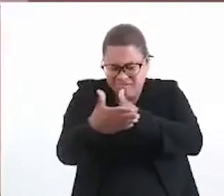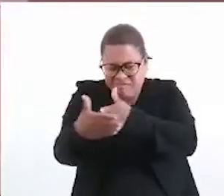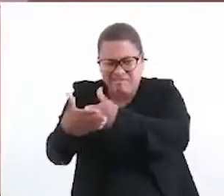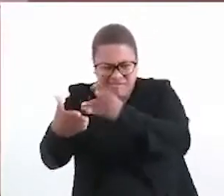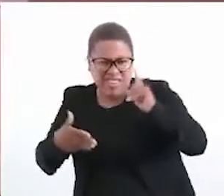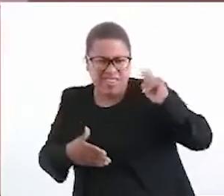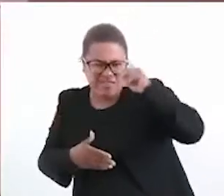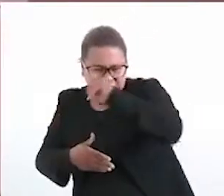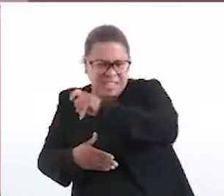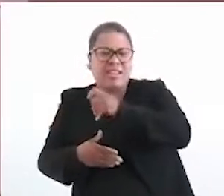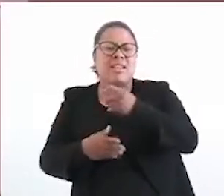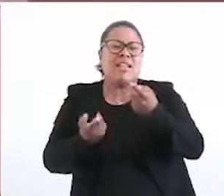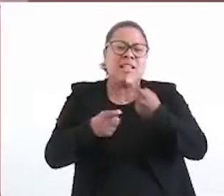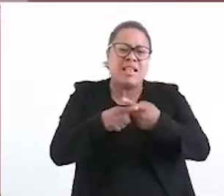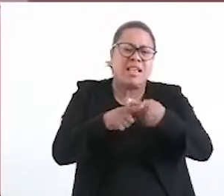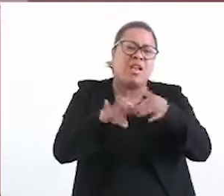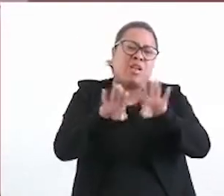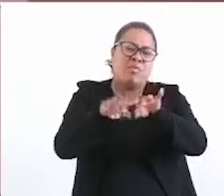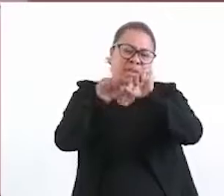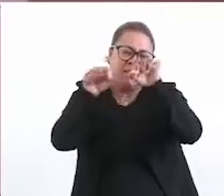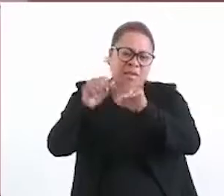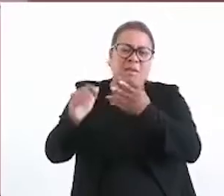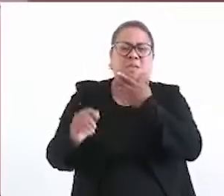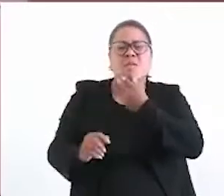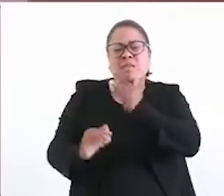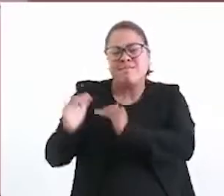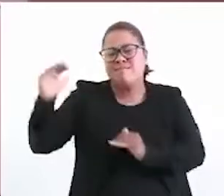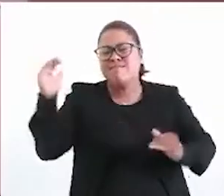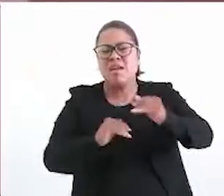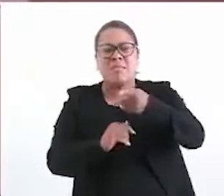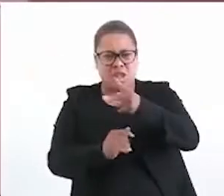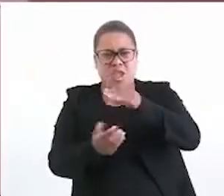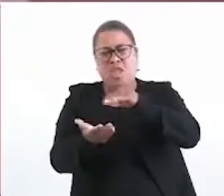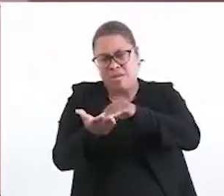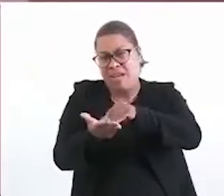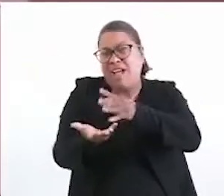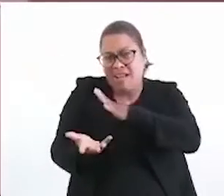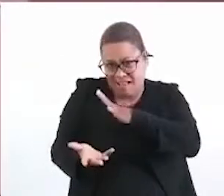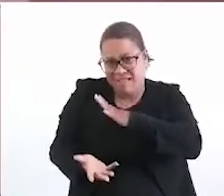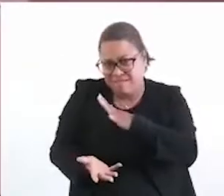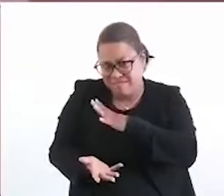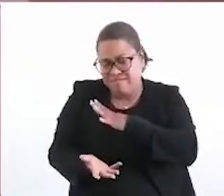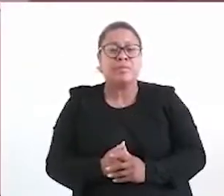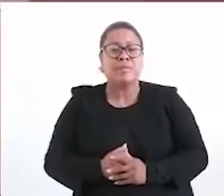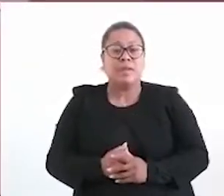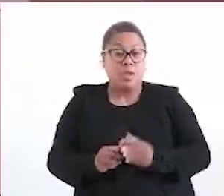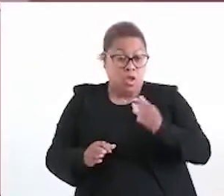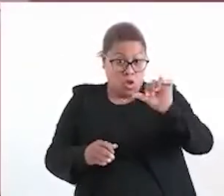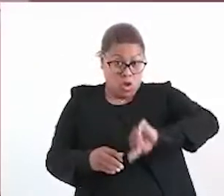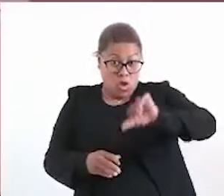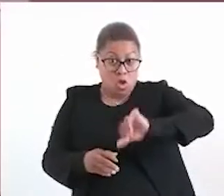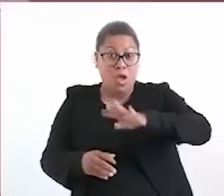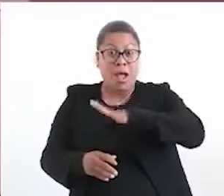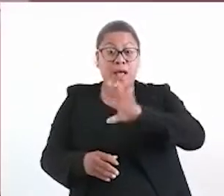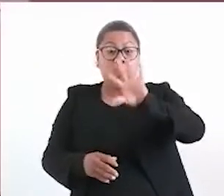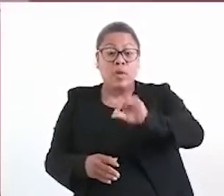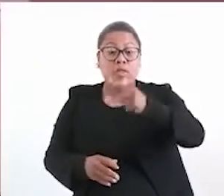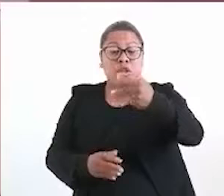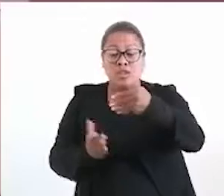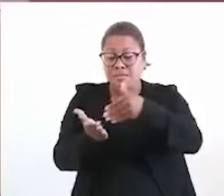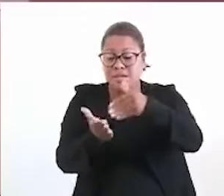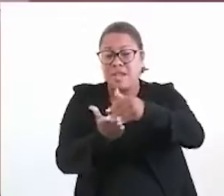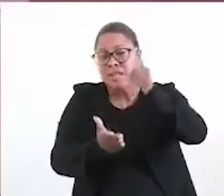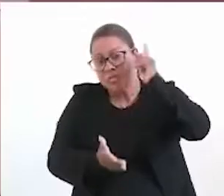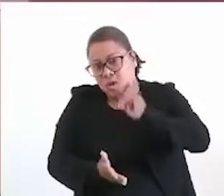dificultades y obstáculos impuestos por el sistema patriarcal del que aún no podemos librarnos como sociedad. Hoy ya vemos 48 millones